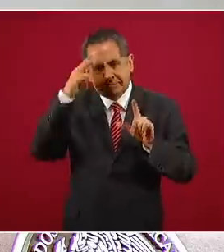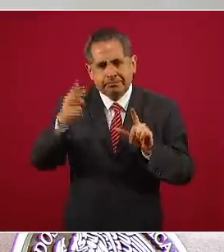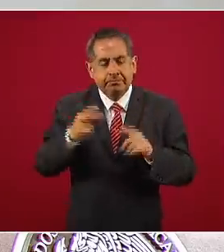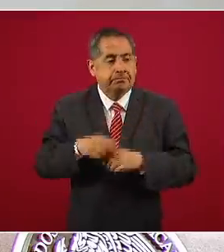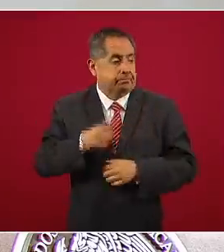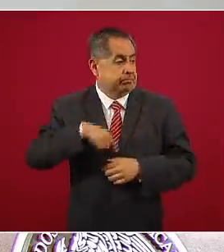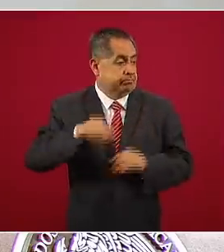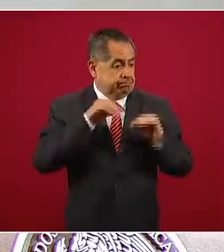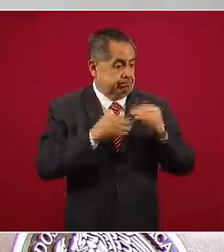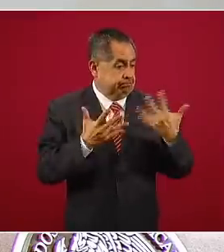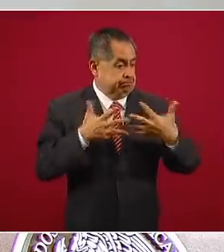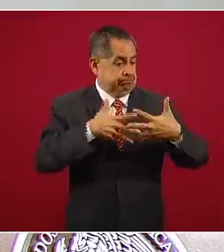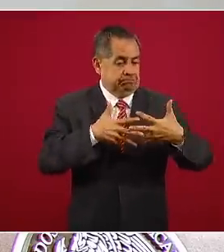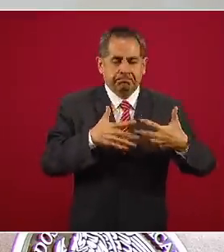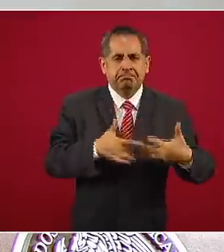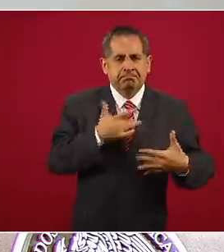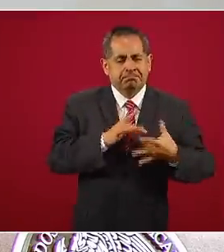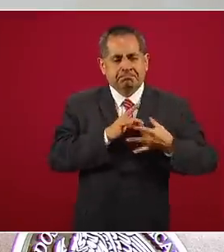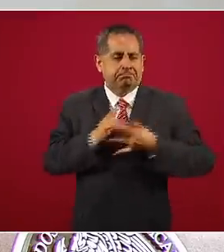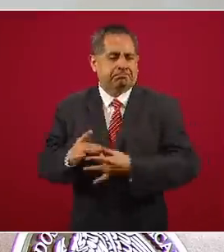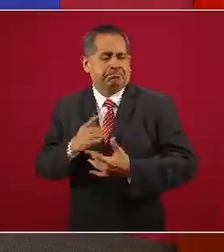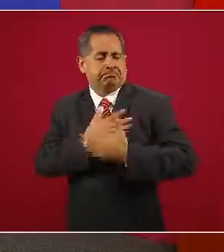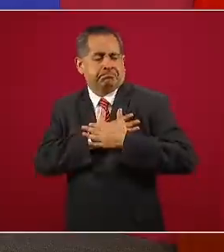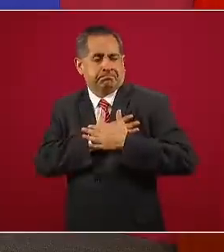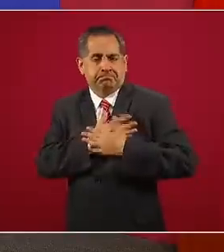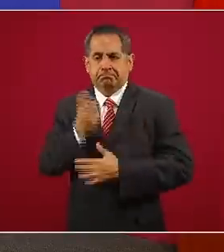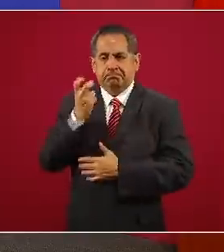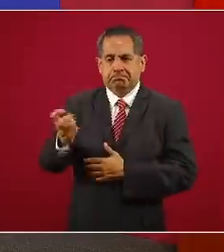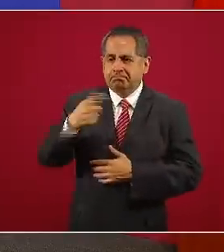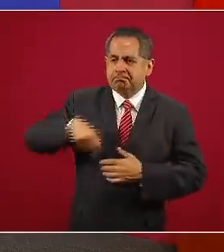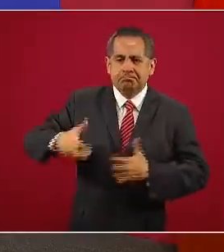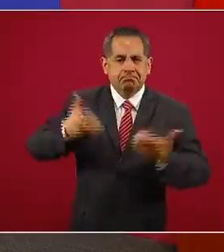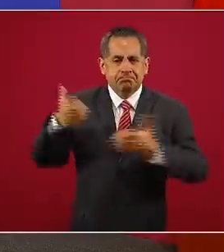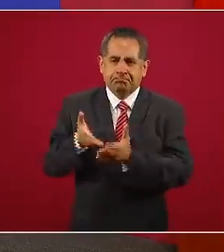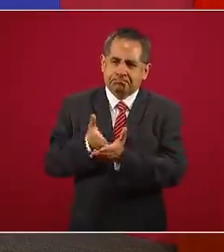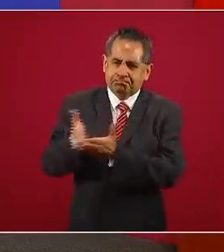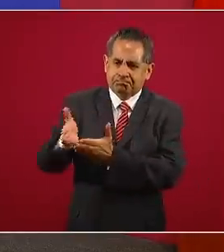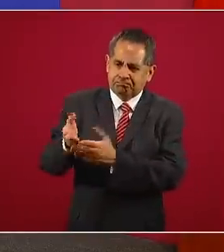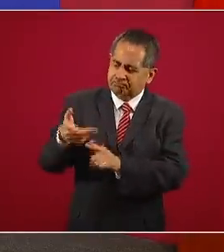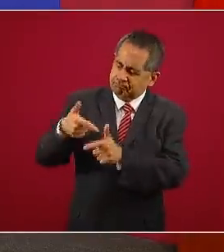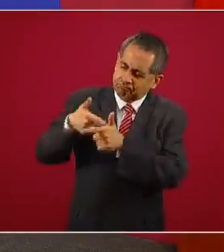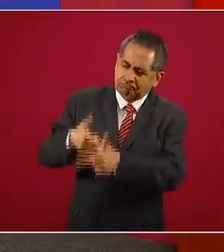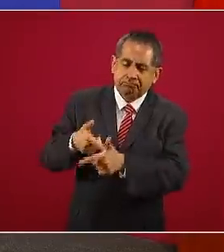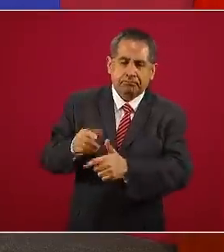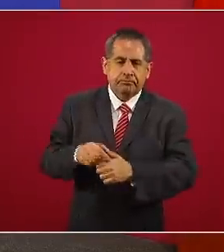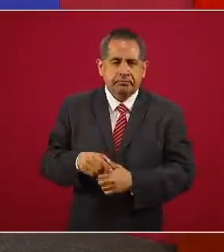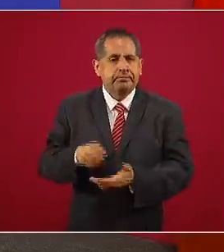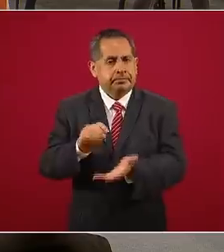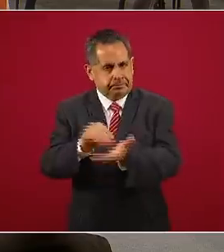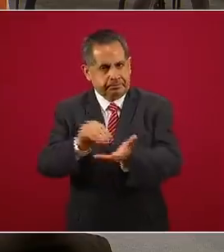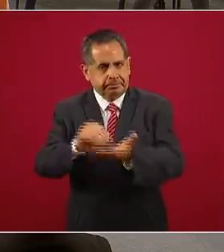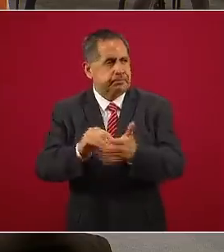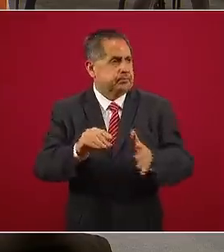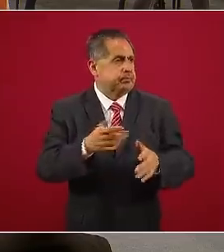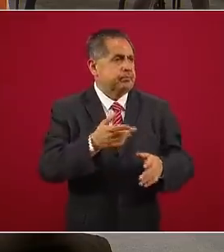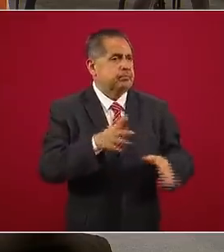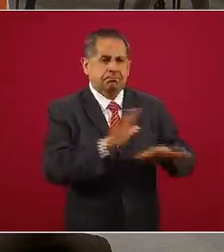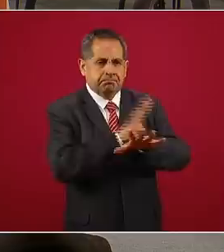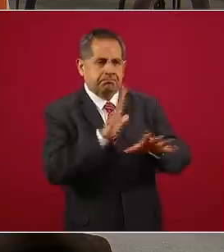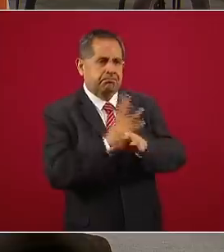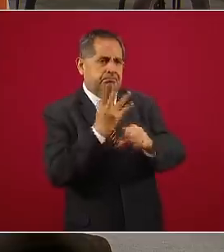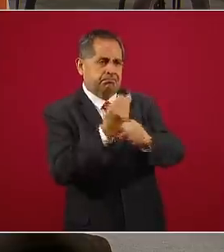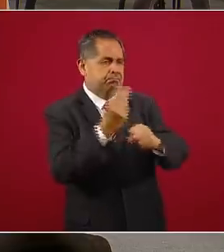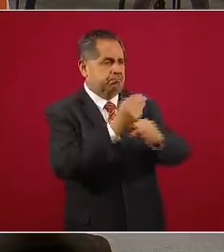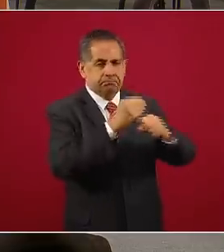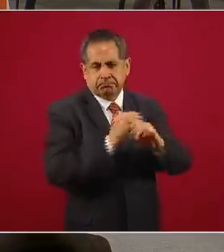teletón en este valor creemos y por eso hacemos lo que hacemos por ello que continúe la reconversión no solo de